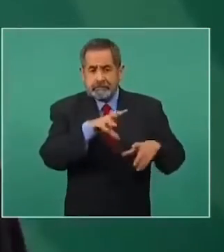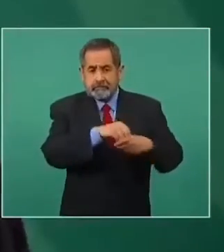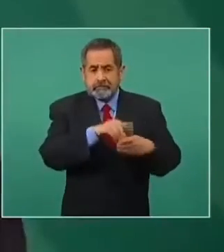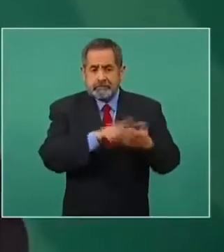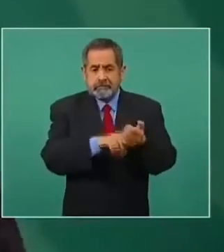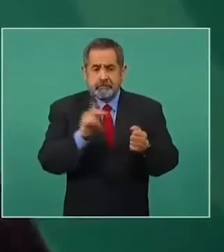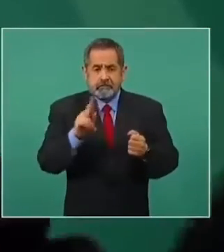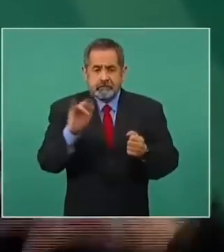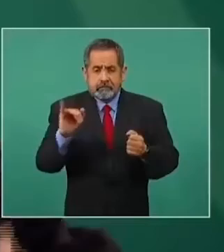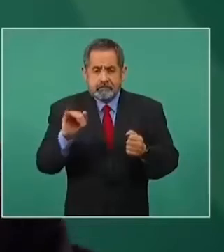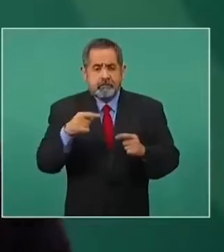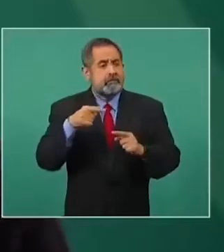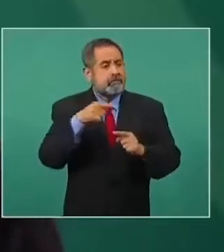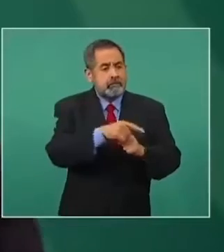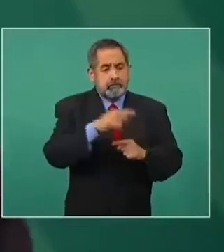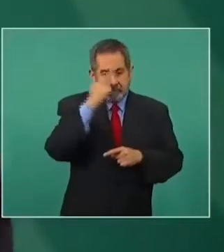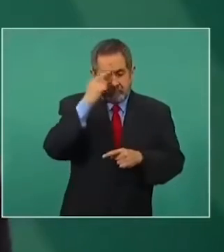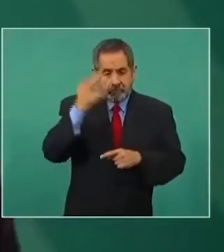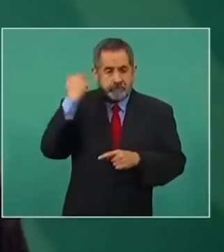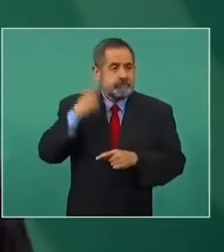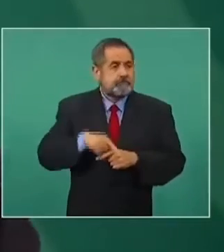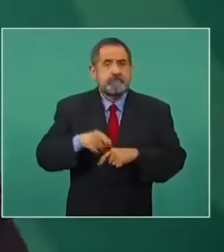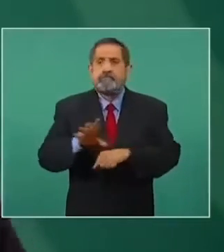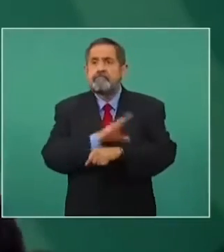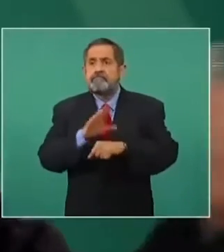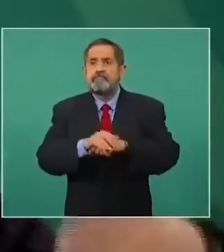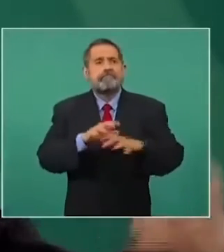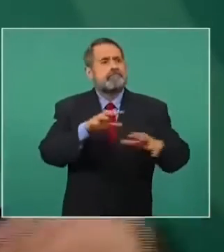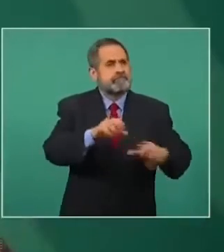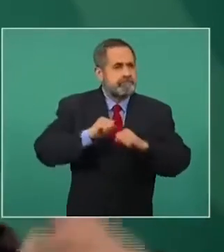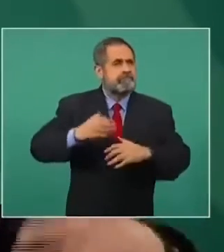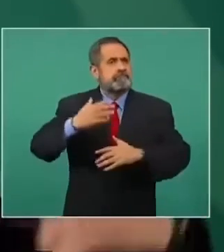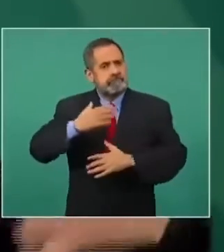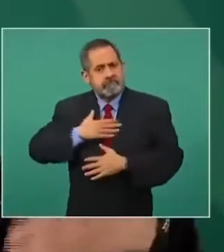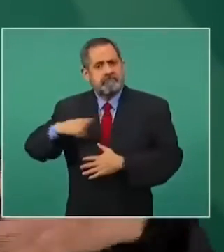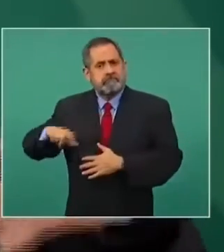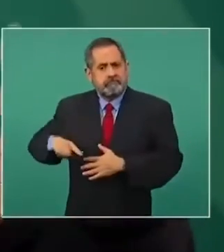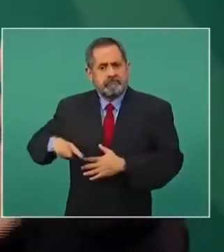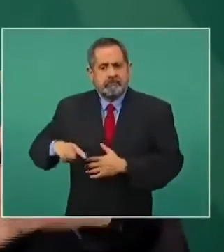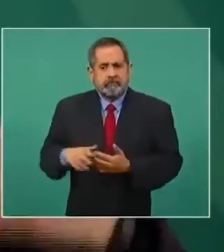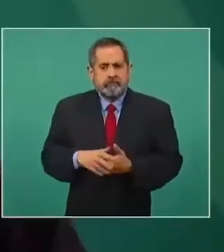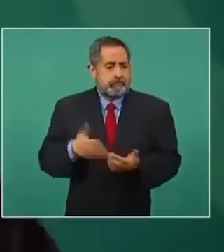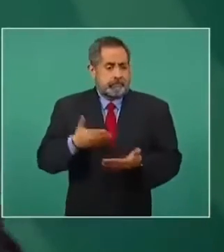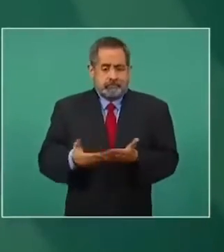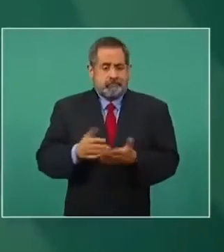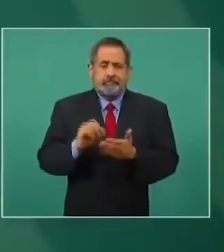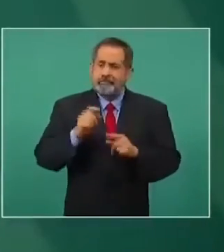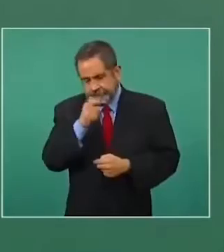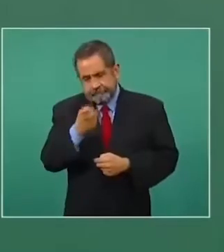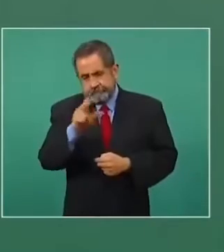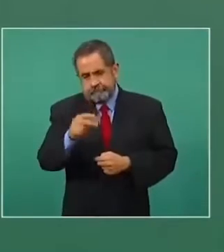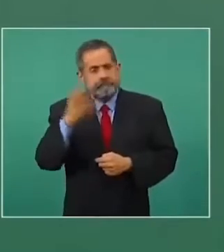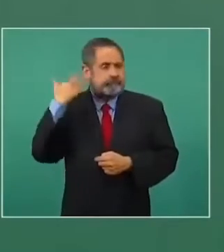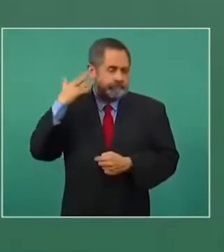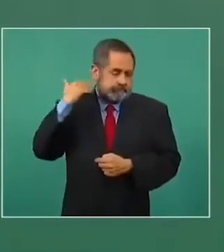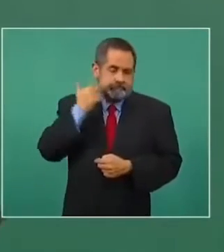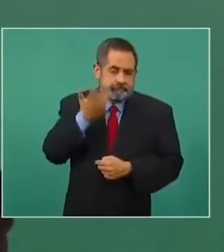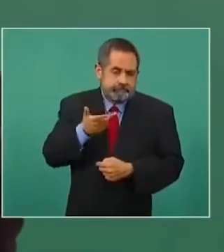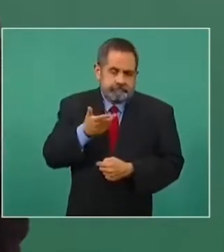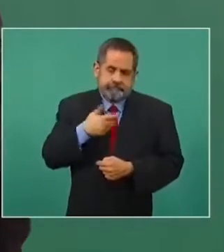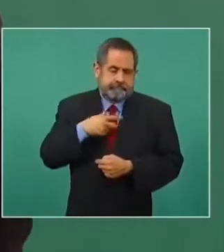que nacionalizó la industria eléctrica, esto ni siquiera es nacionalizar la industria eléctrica. Entonces,